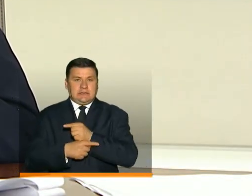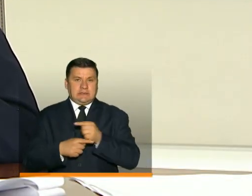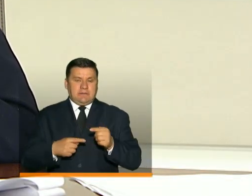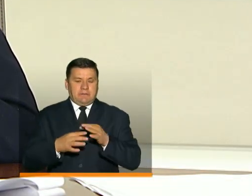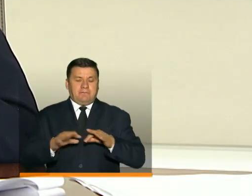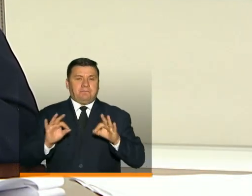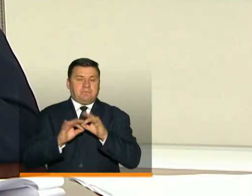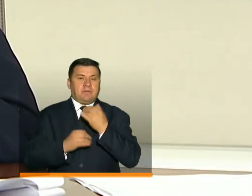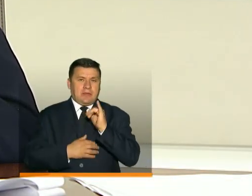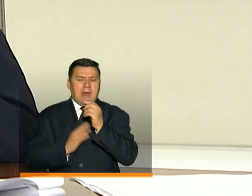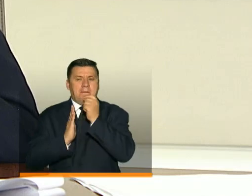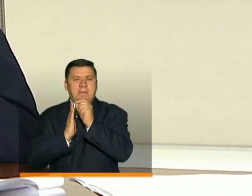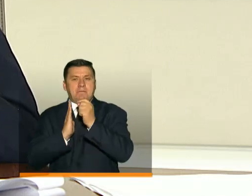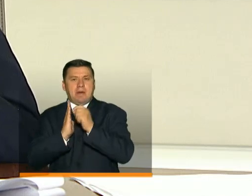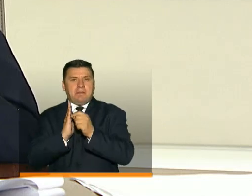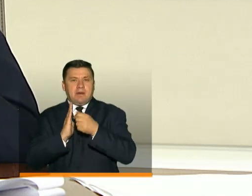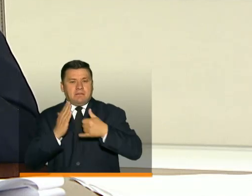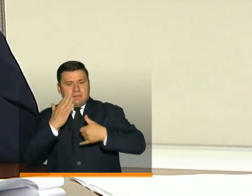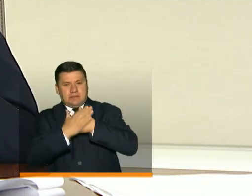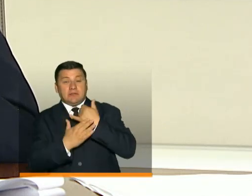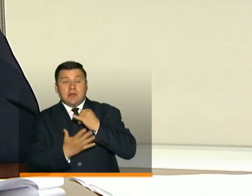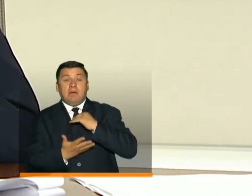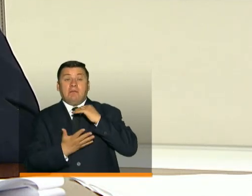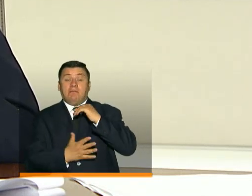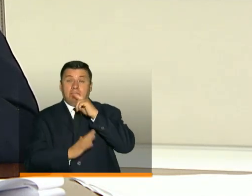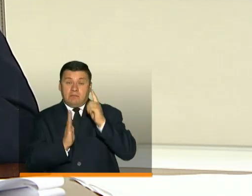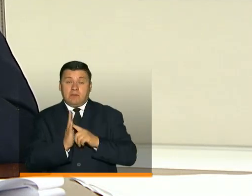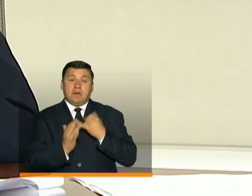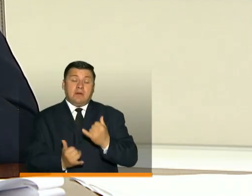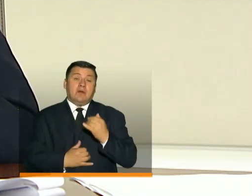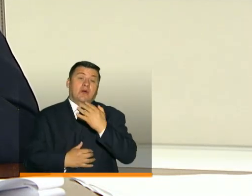dato, esta semana vamos a estar entregando